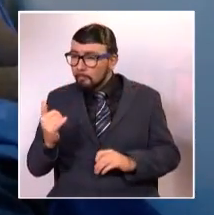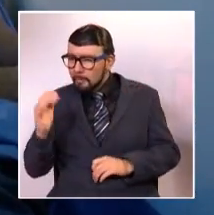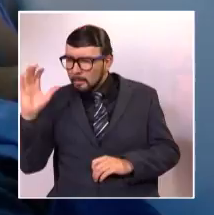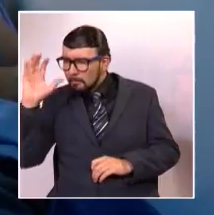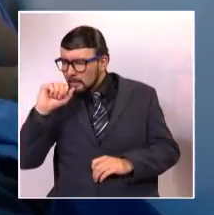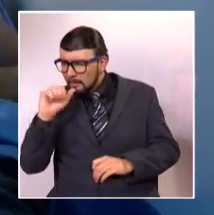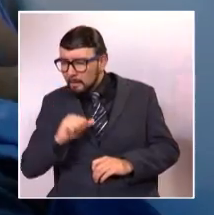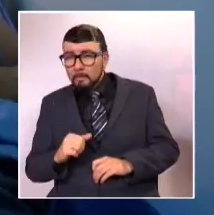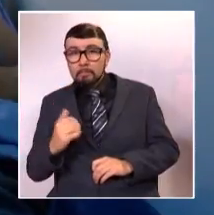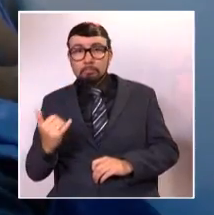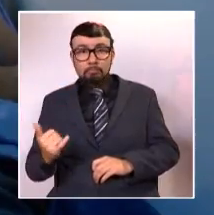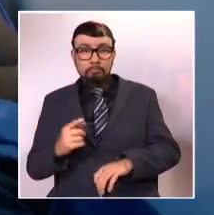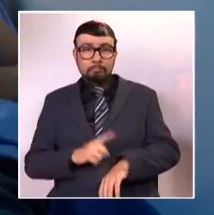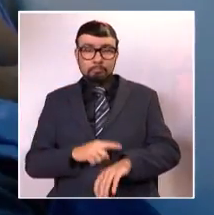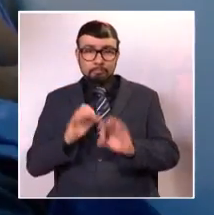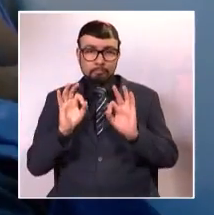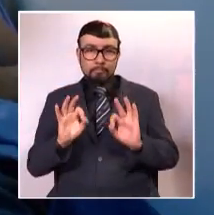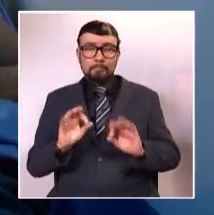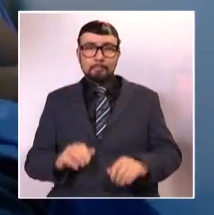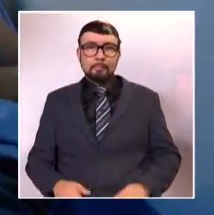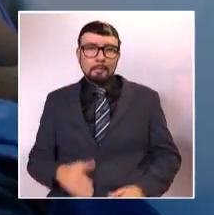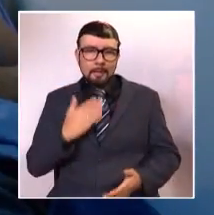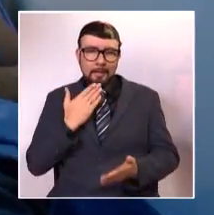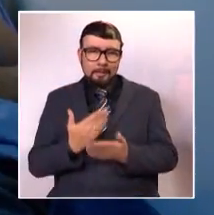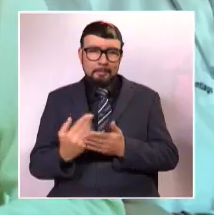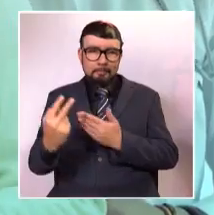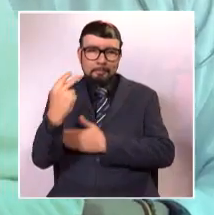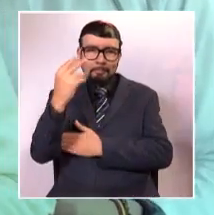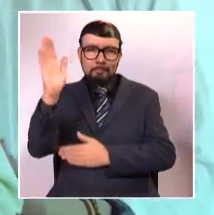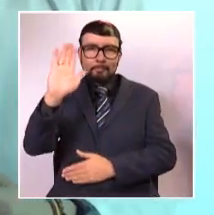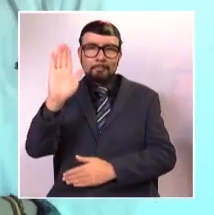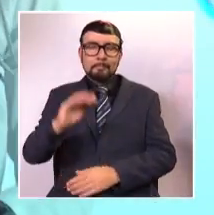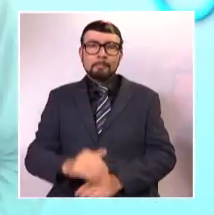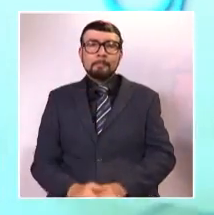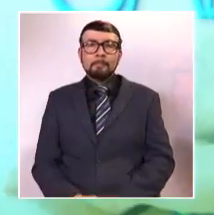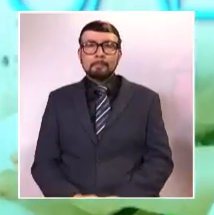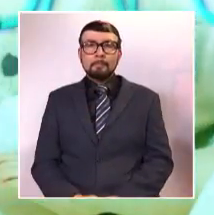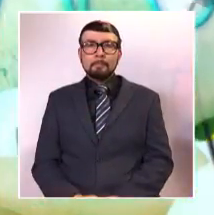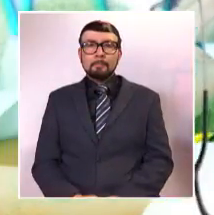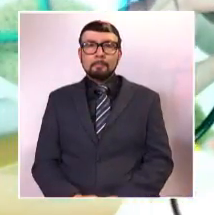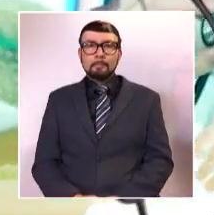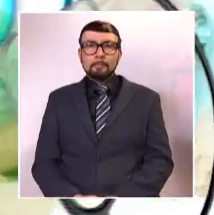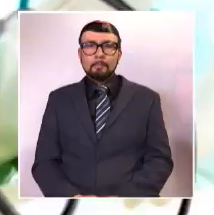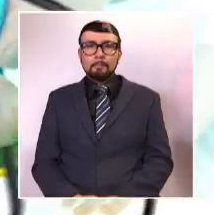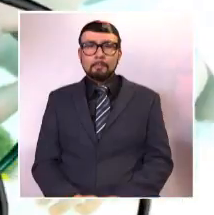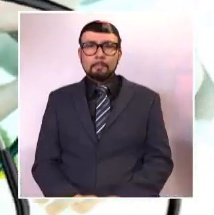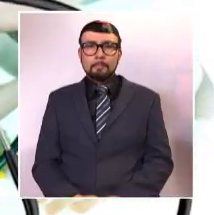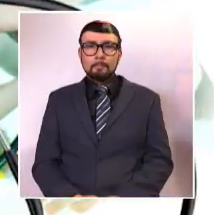diagnóstico muy temprano. Bueno, muchísimas gracias.